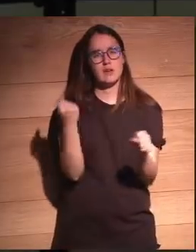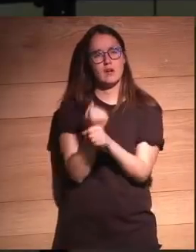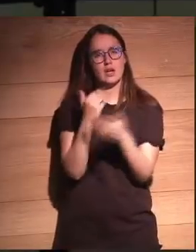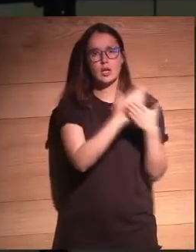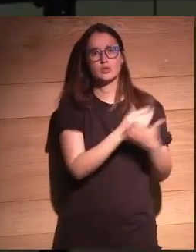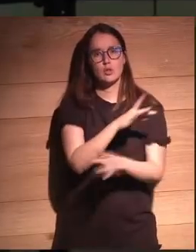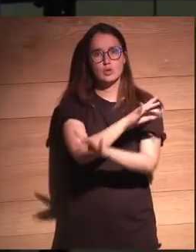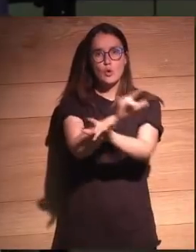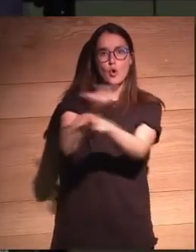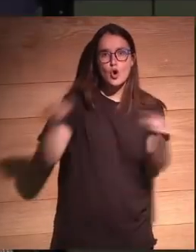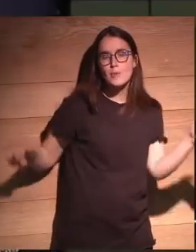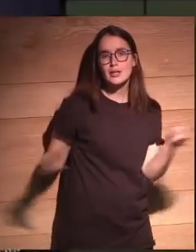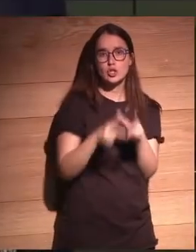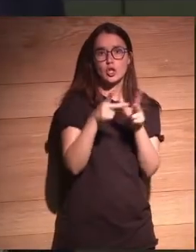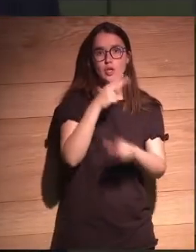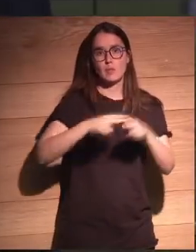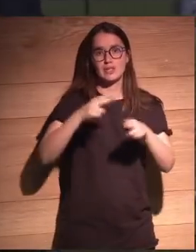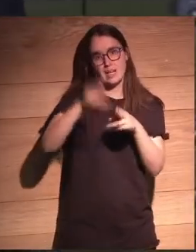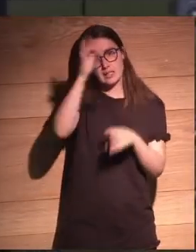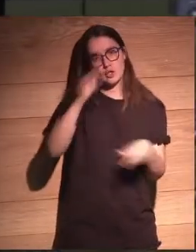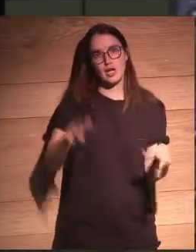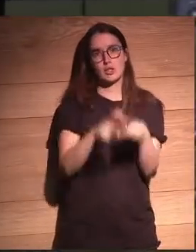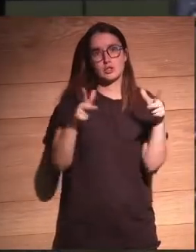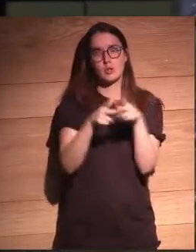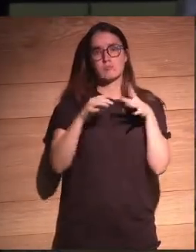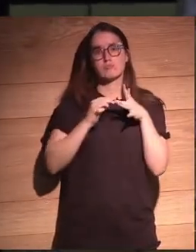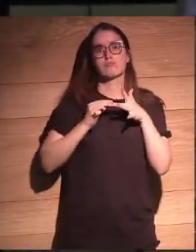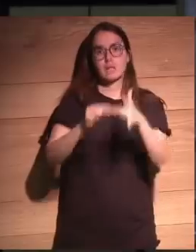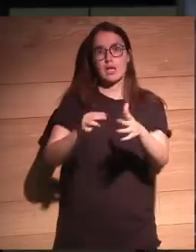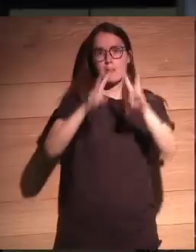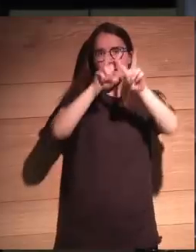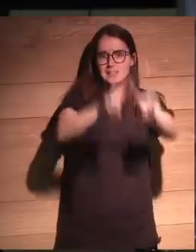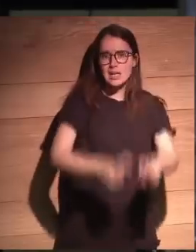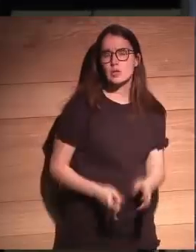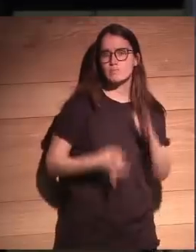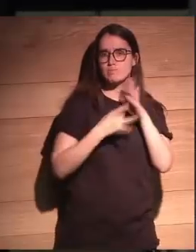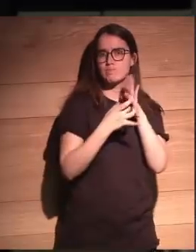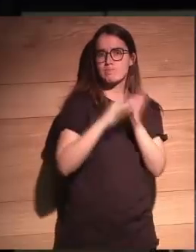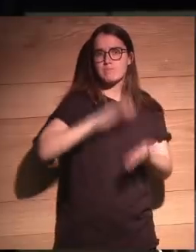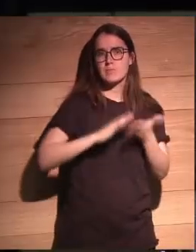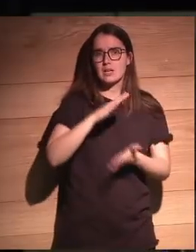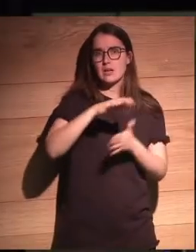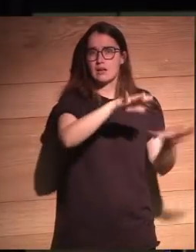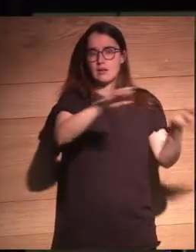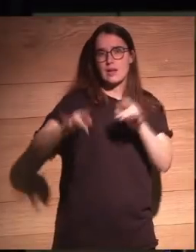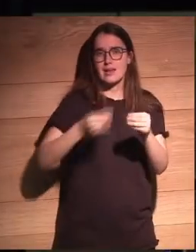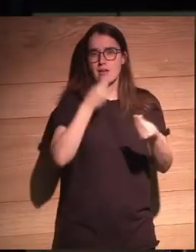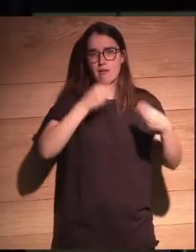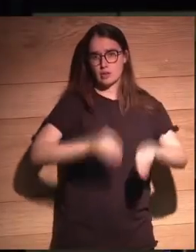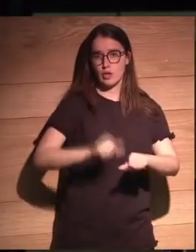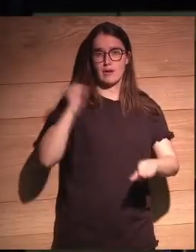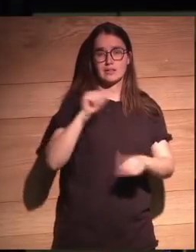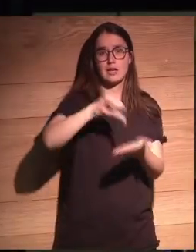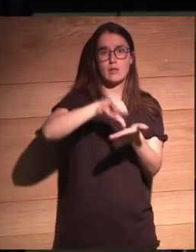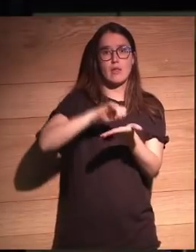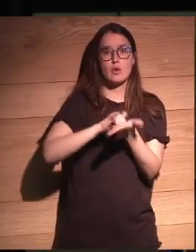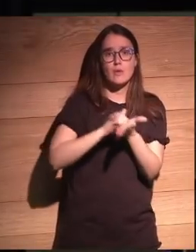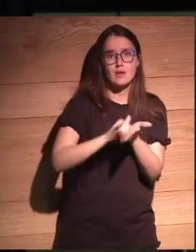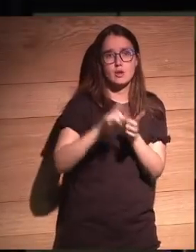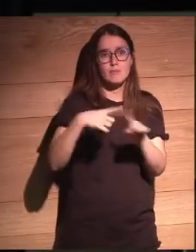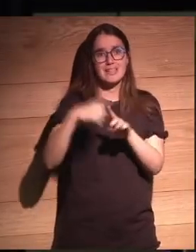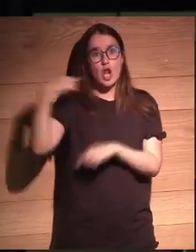urbanos, sociología política y teoría social. Ha dirigido investigaciones cualitativas, etnográficas e históricas en las ciudades de Nueva York